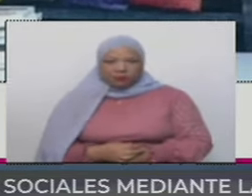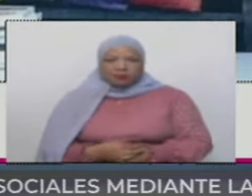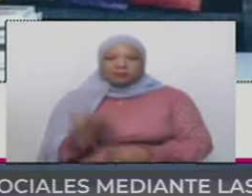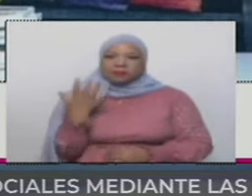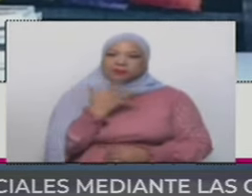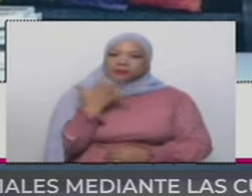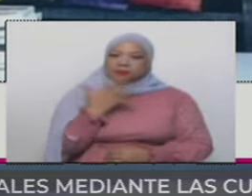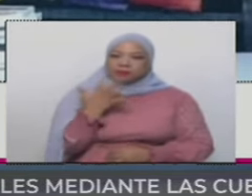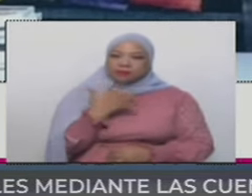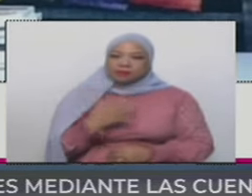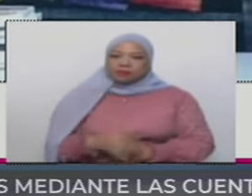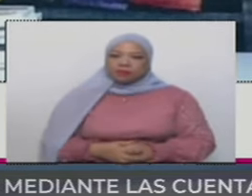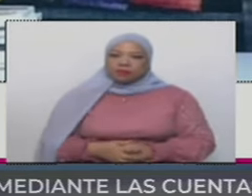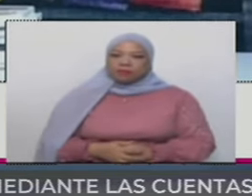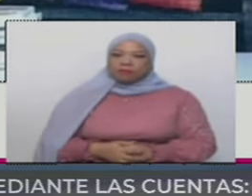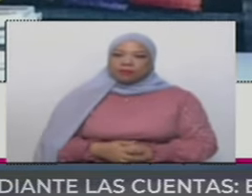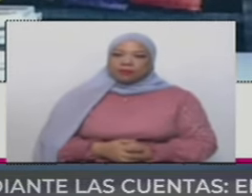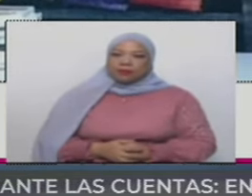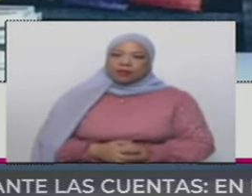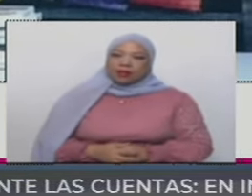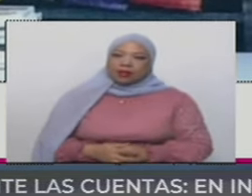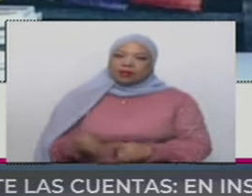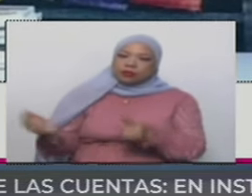Y yo, nos sentamos a hablar,